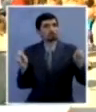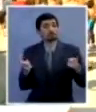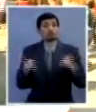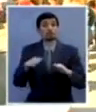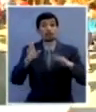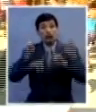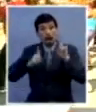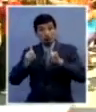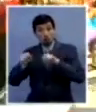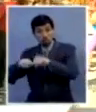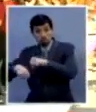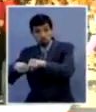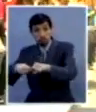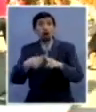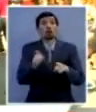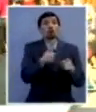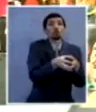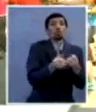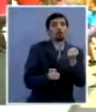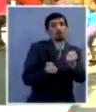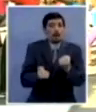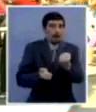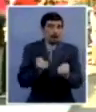Cuando unos pedalean, otros bailan.